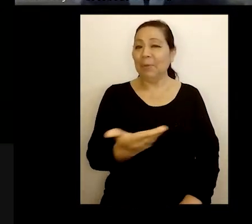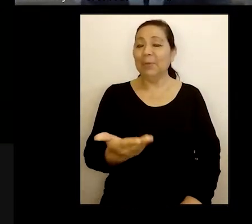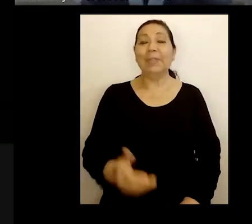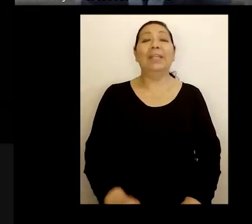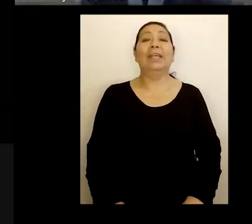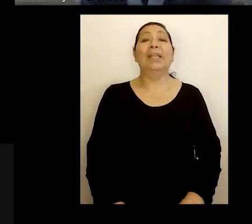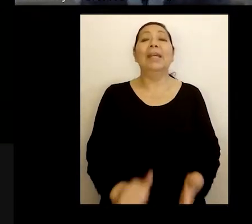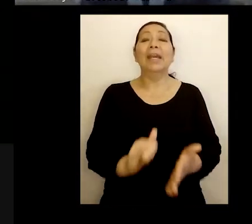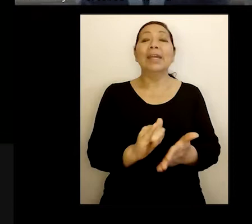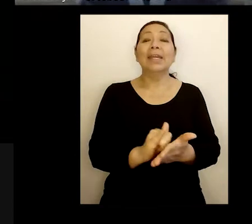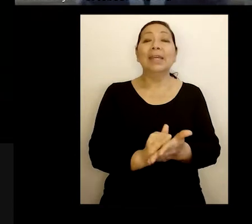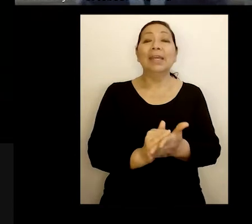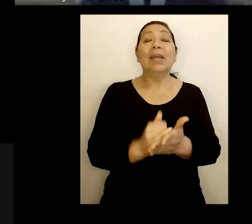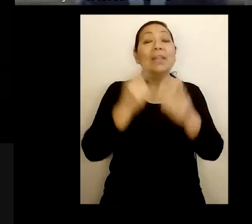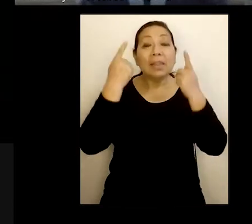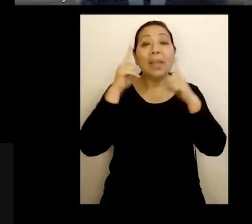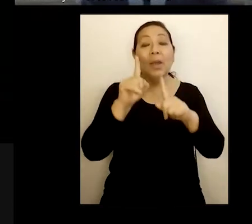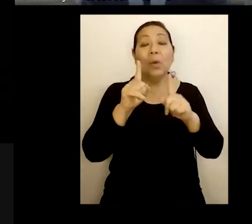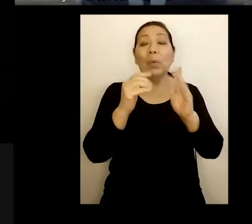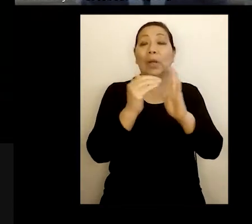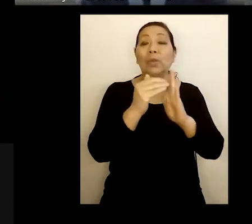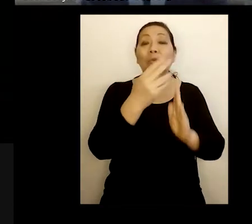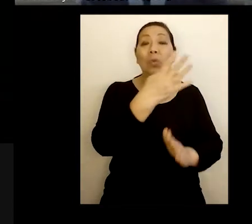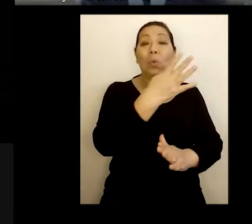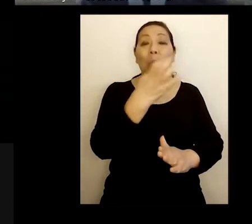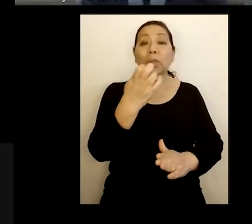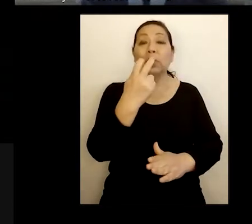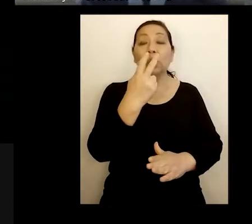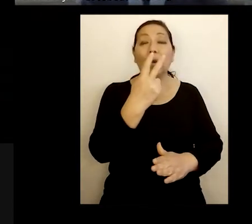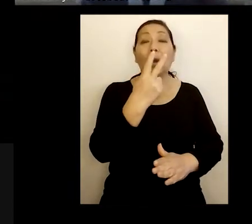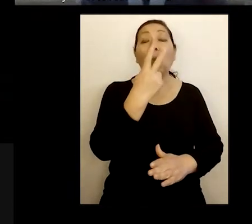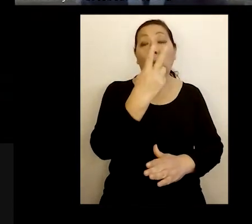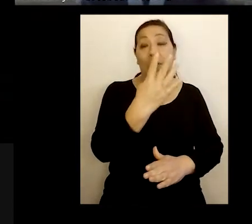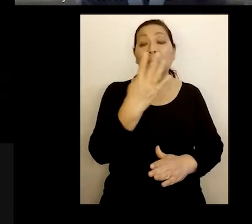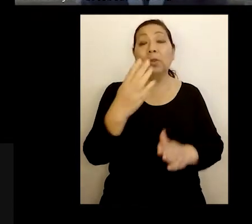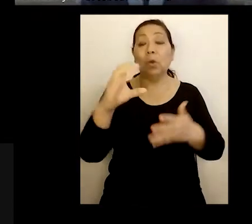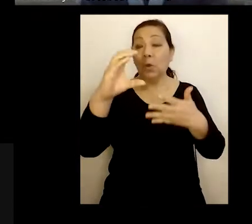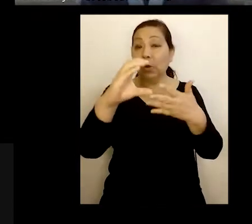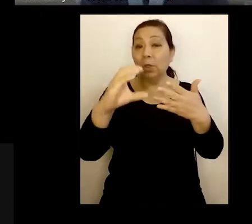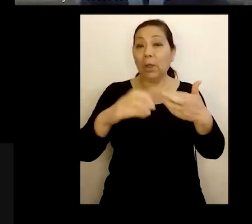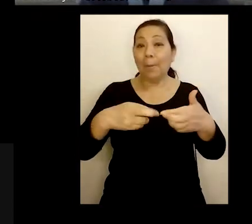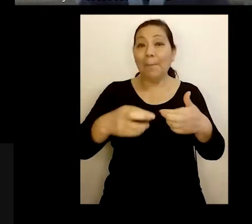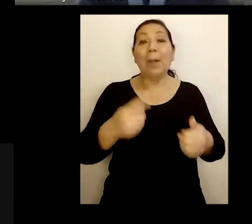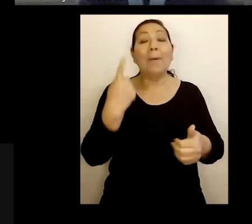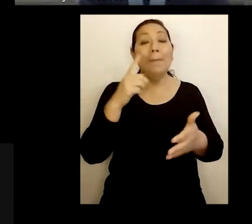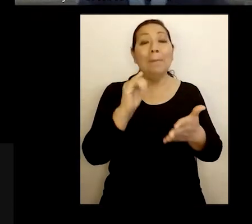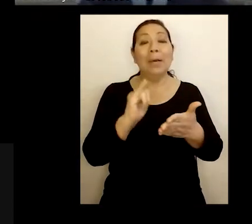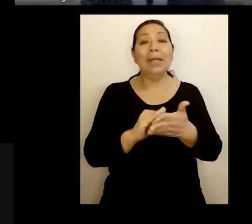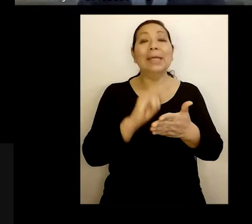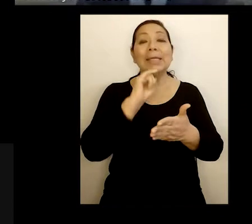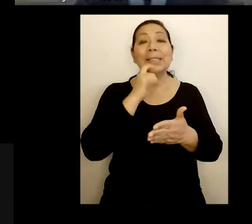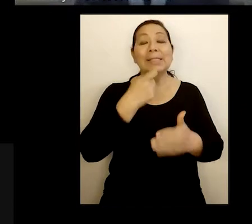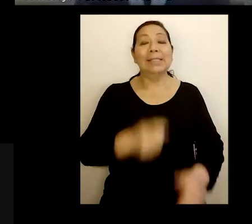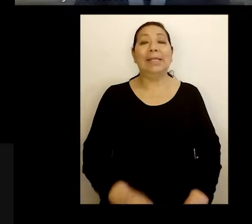magistrados? Que determina que, de acuerdo al artículo 442 del Código Penal, para que sean